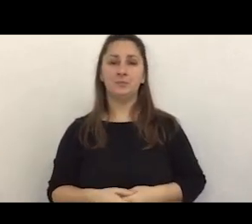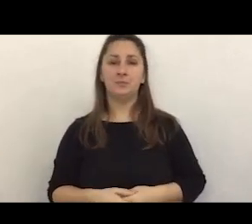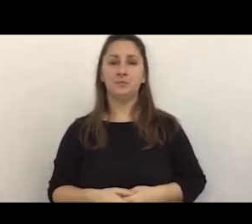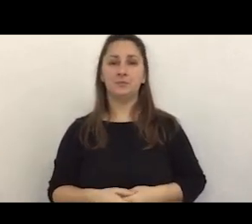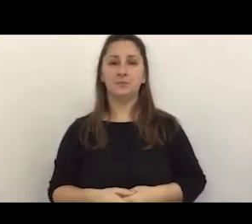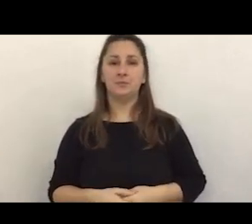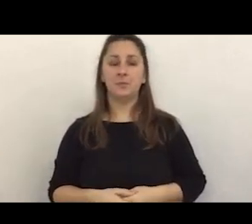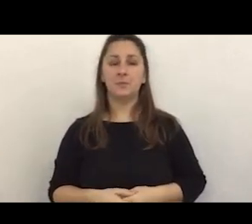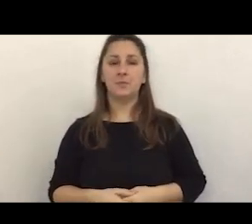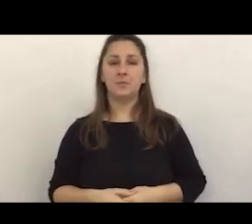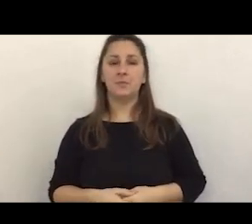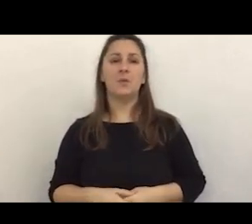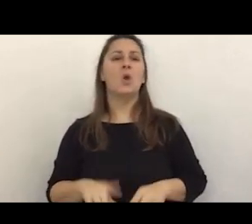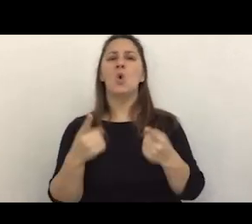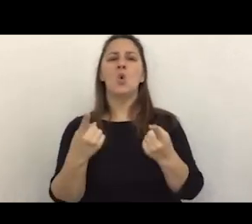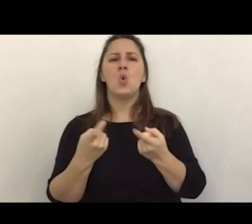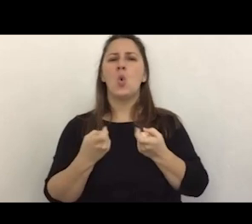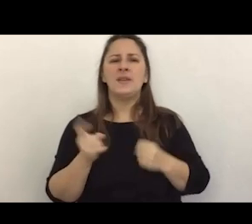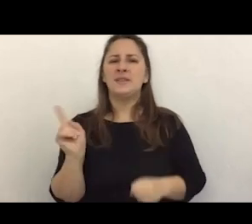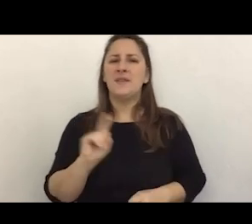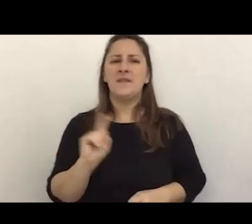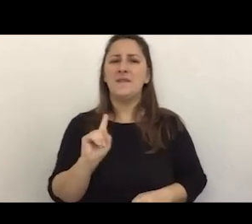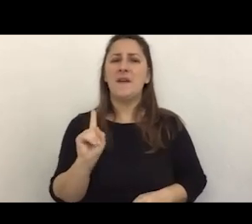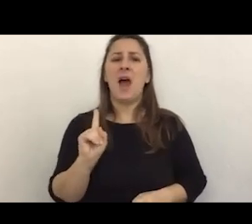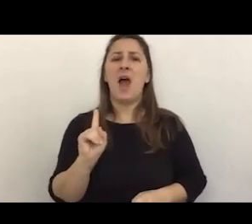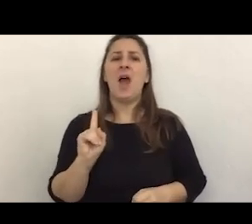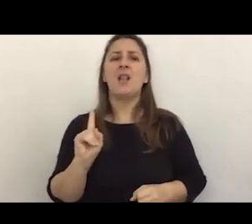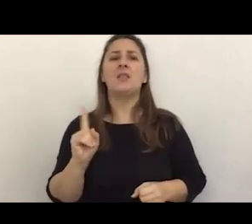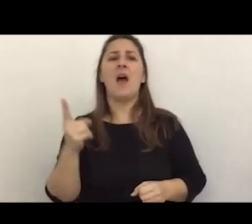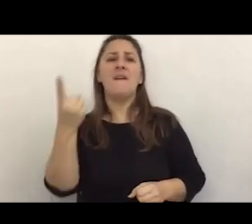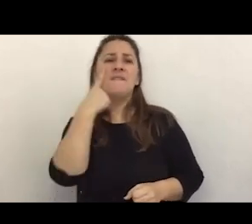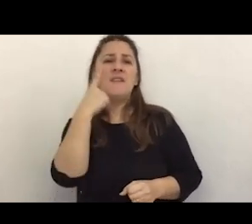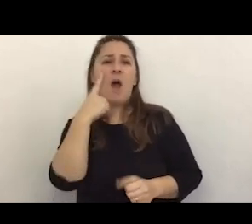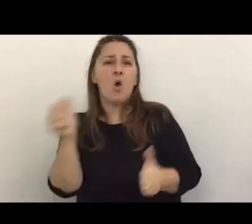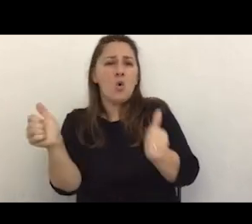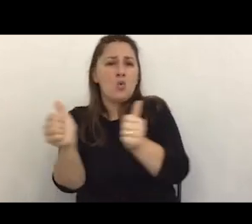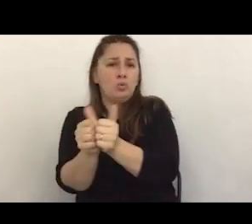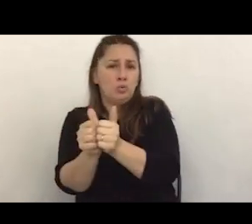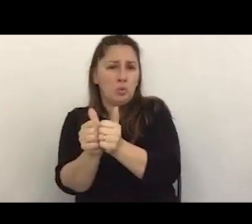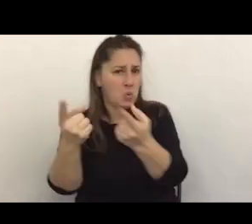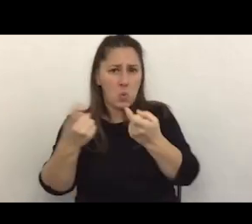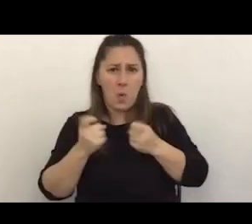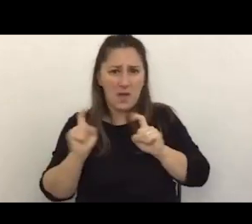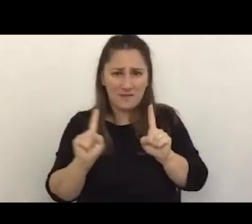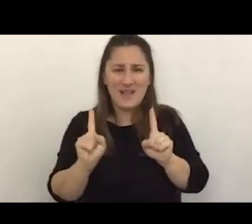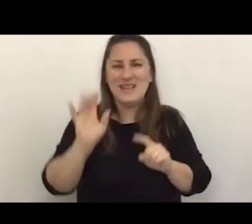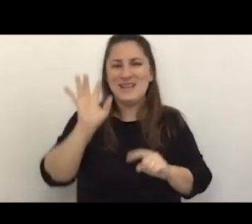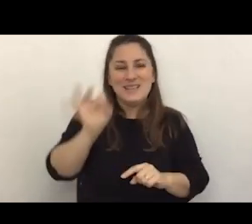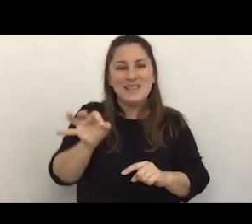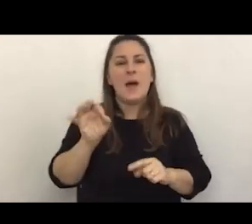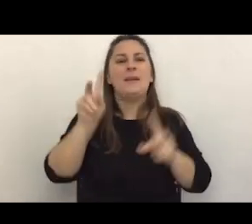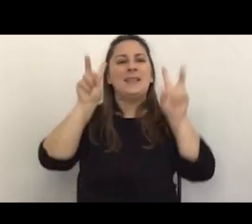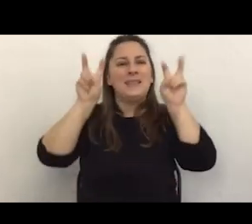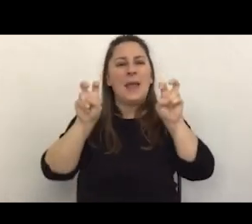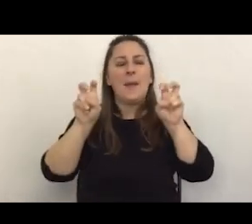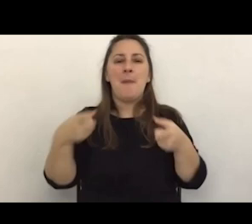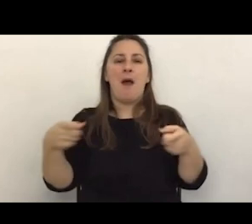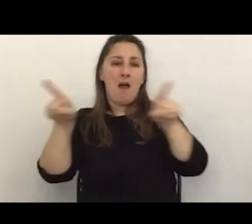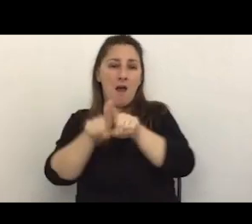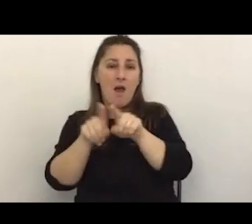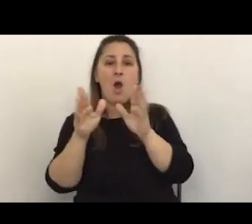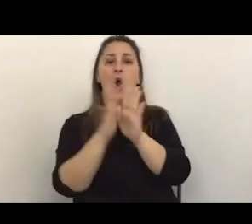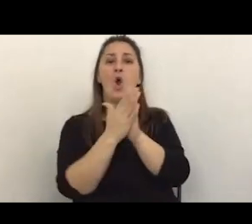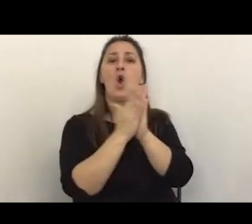No se requiere tampoco que estén en unión convivencial. Saben ustedes que en materia de unión de pareja el código da dos